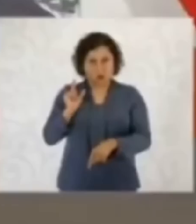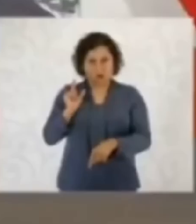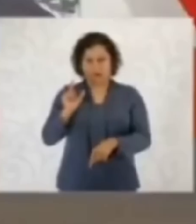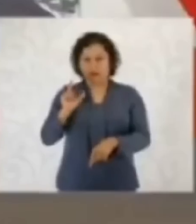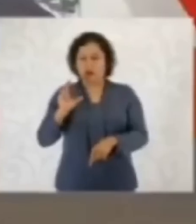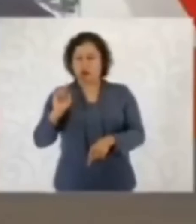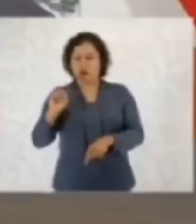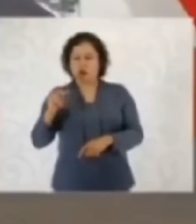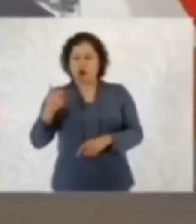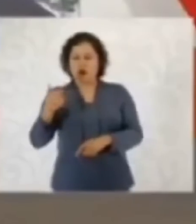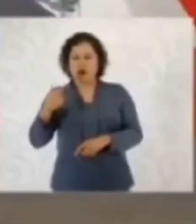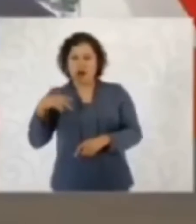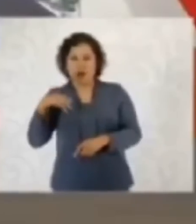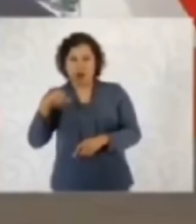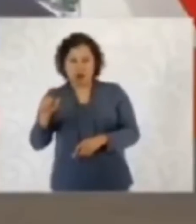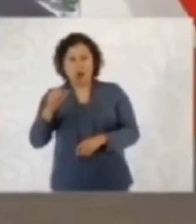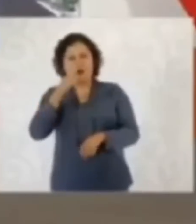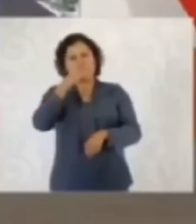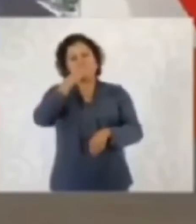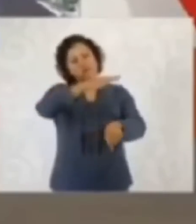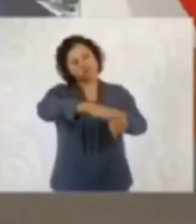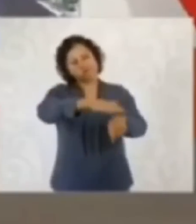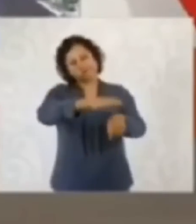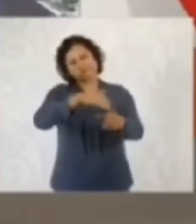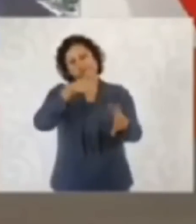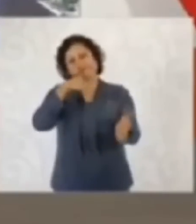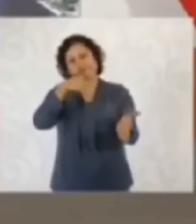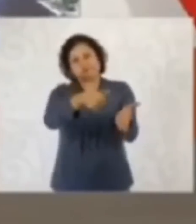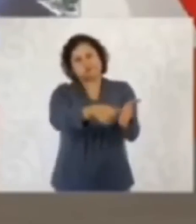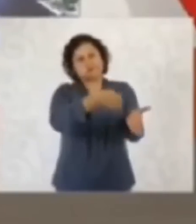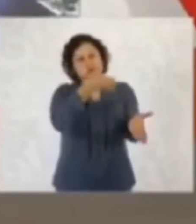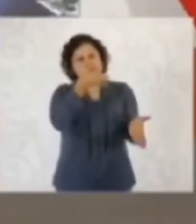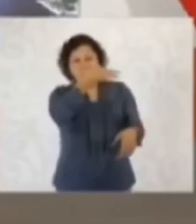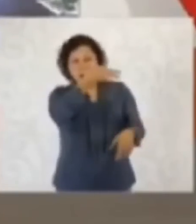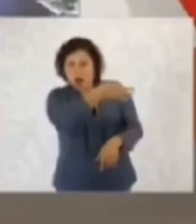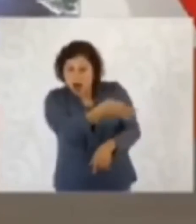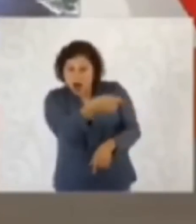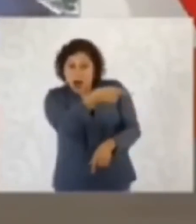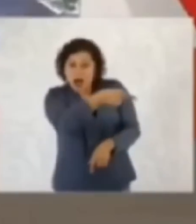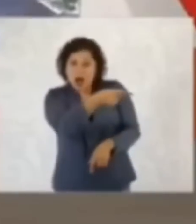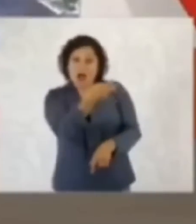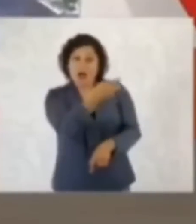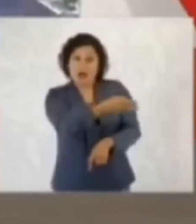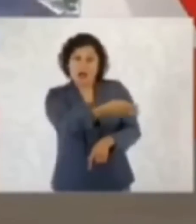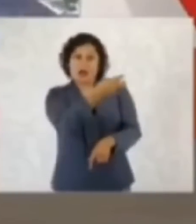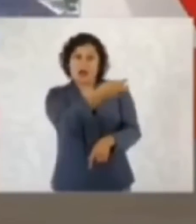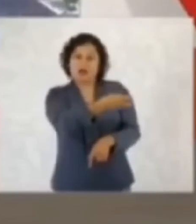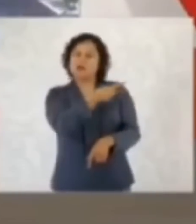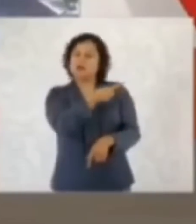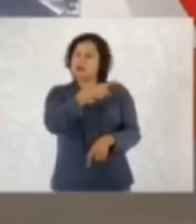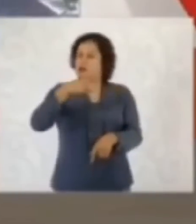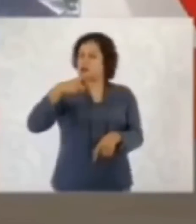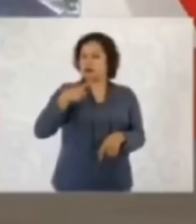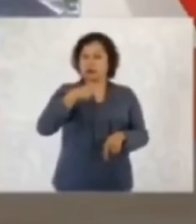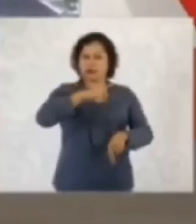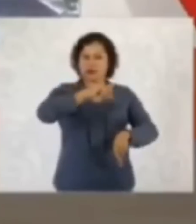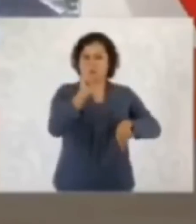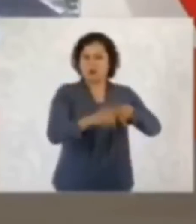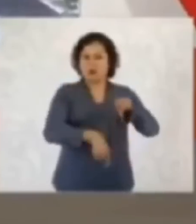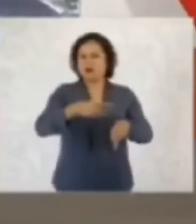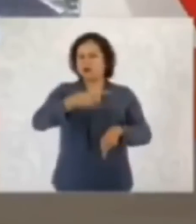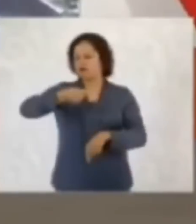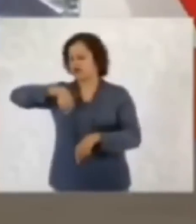Comisión Nacional del Agua llevó a cabo una notificación en donde se le informó que se iba a llevar a cabo la ejecución de